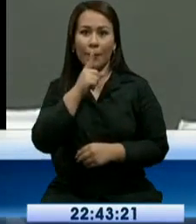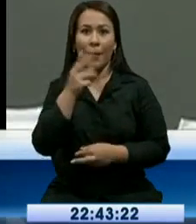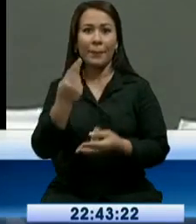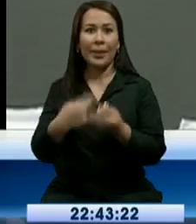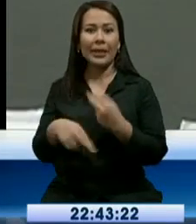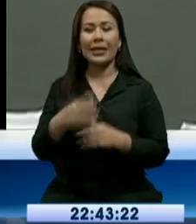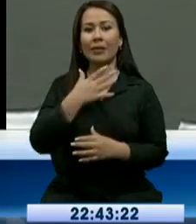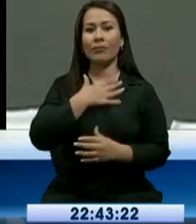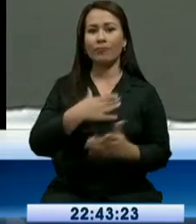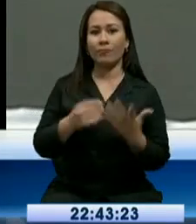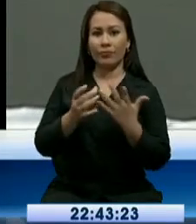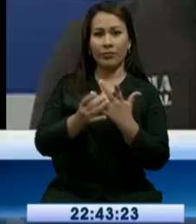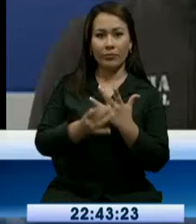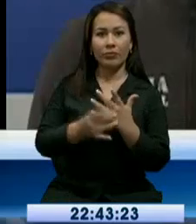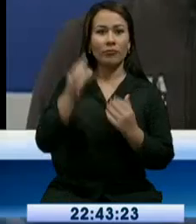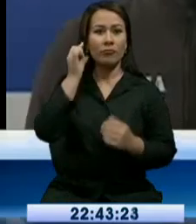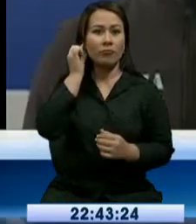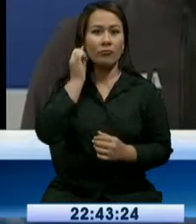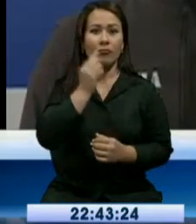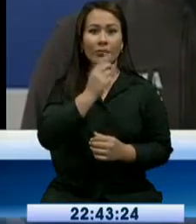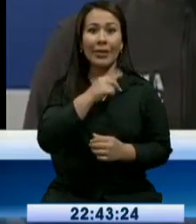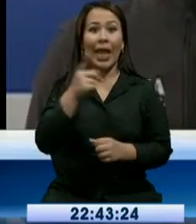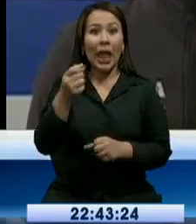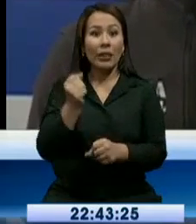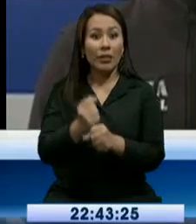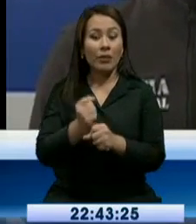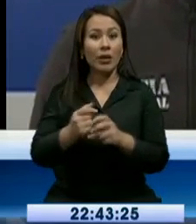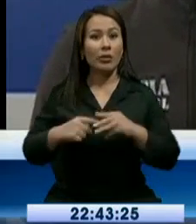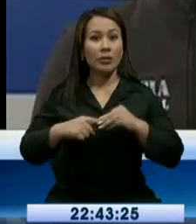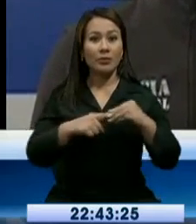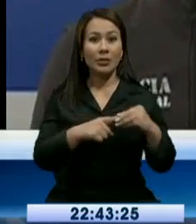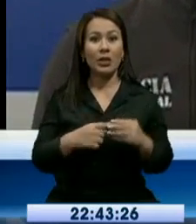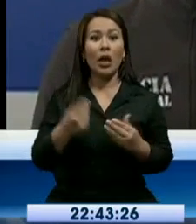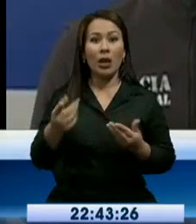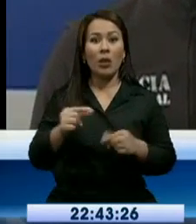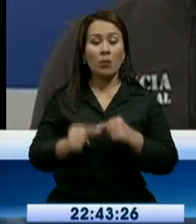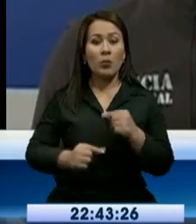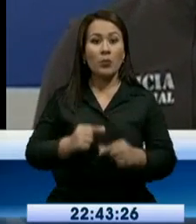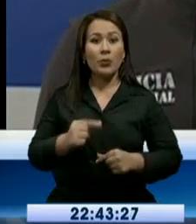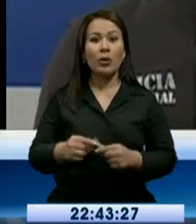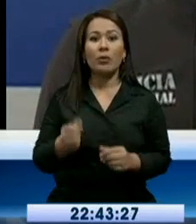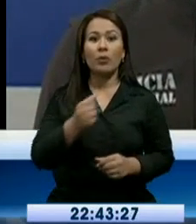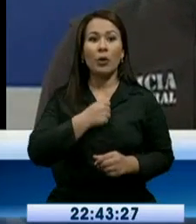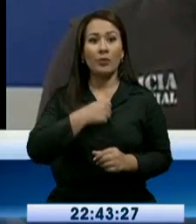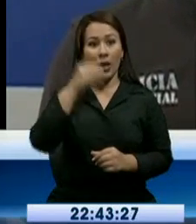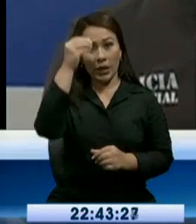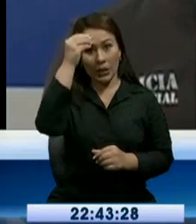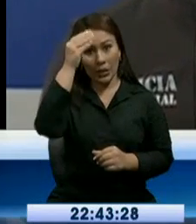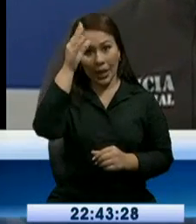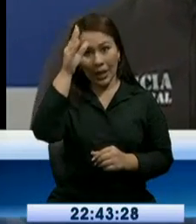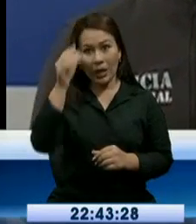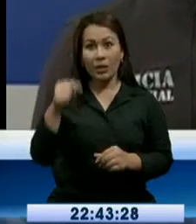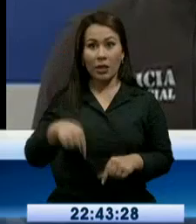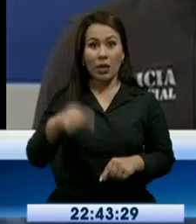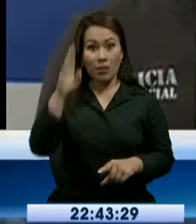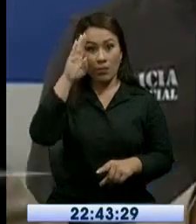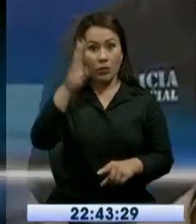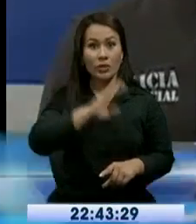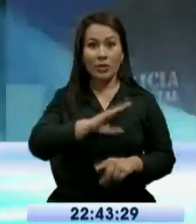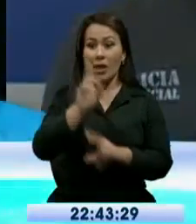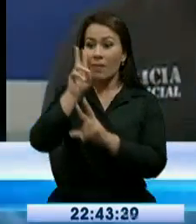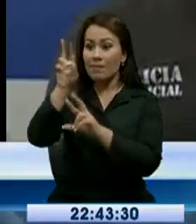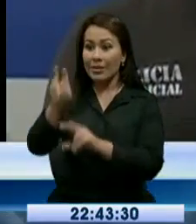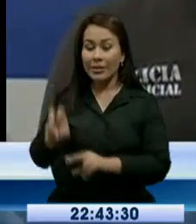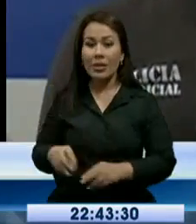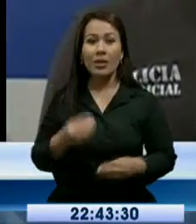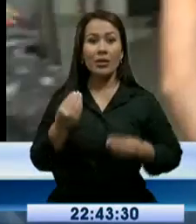vendía bisutería artesanal. Este trabajo obedece exclusivamente a un proceso de inteligencia y de investigación que viene